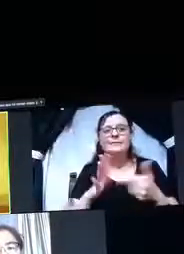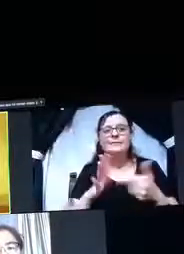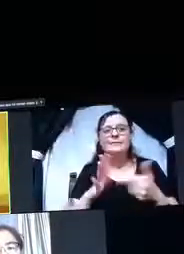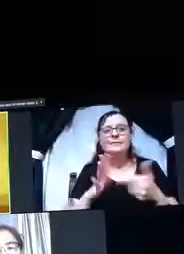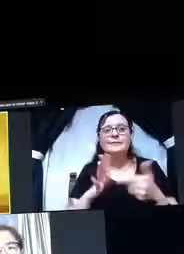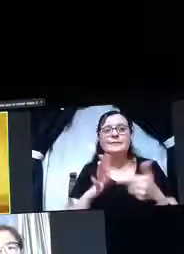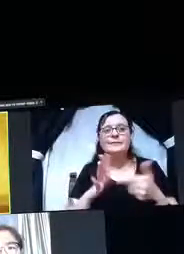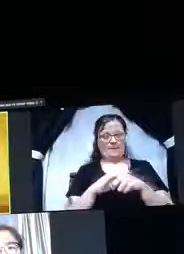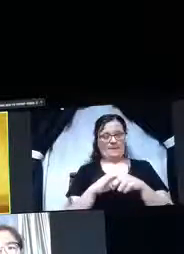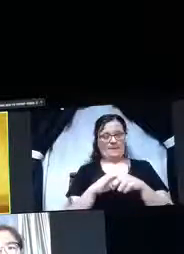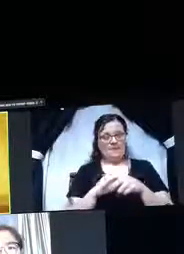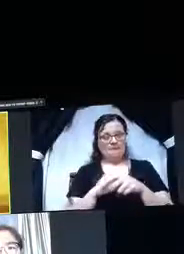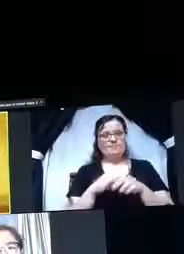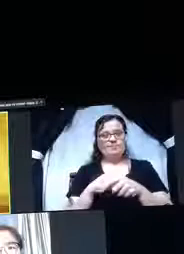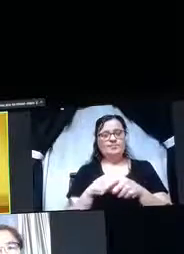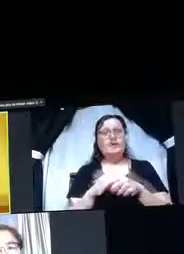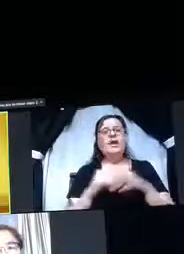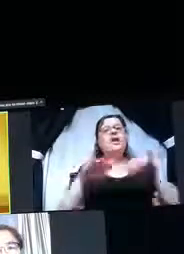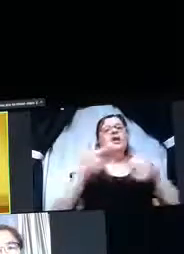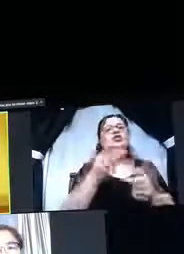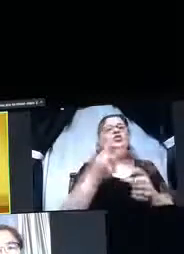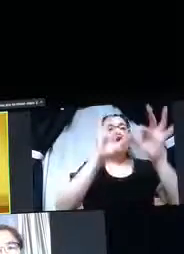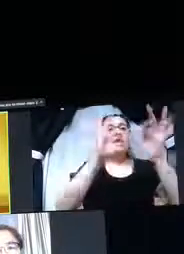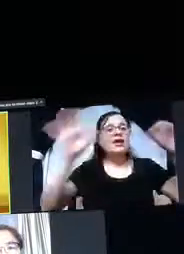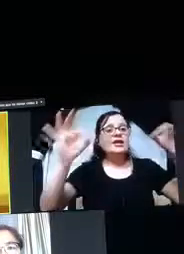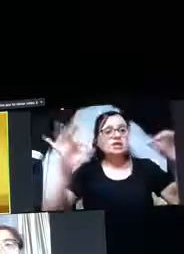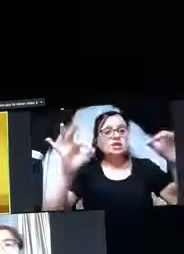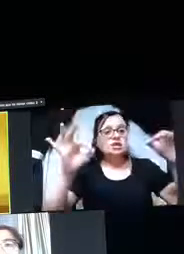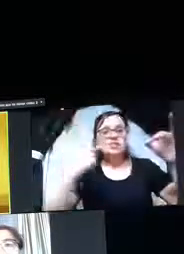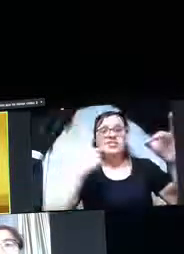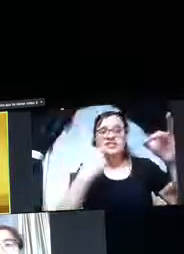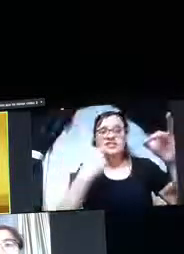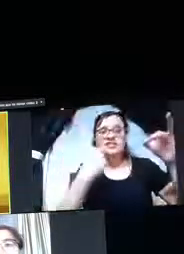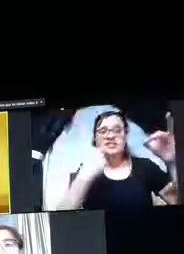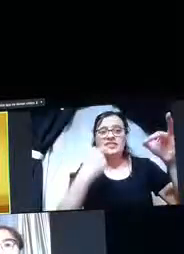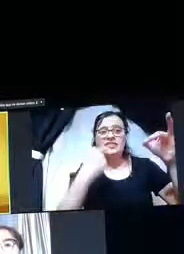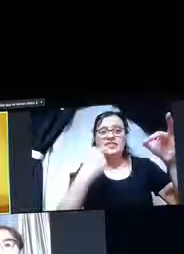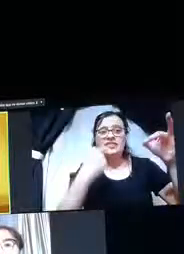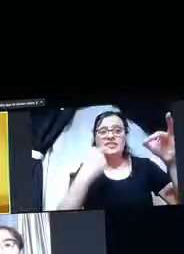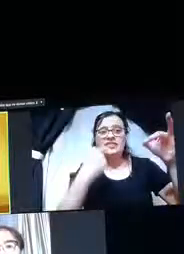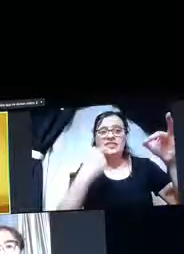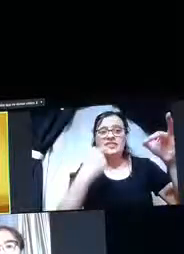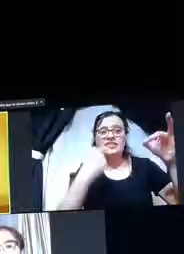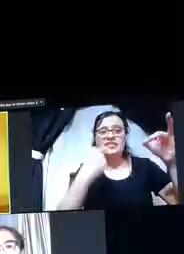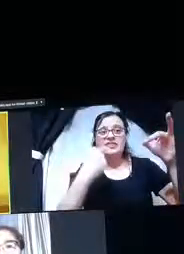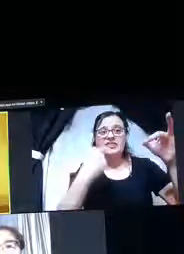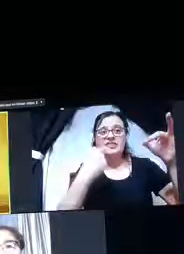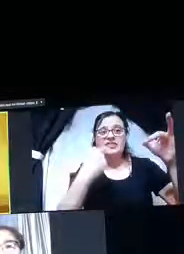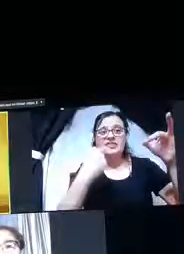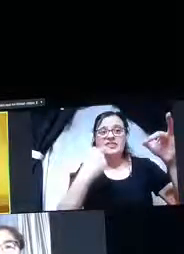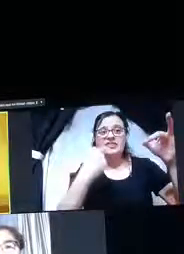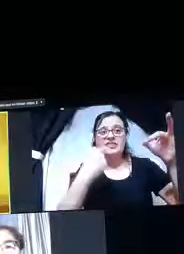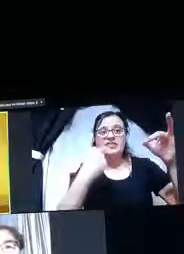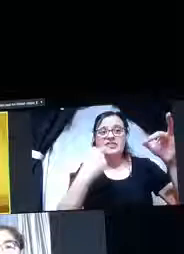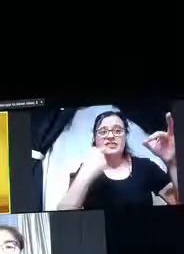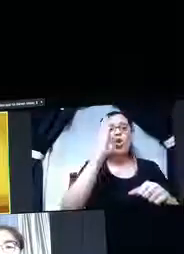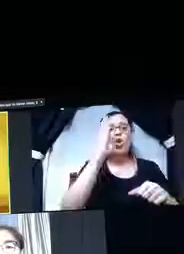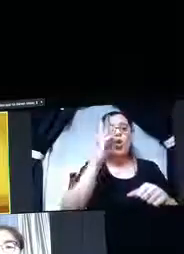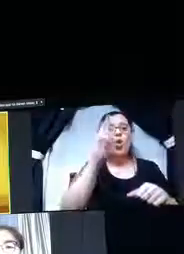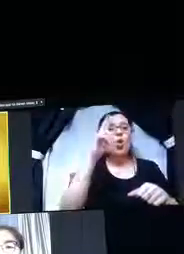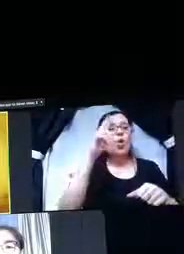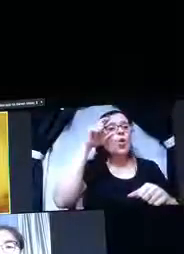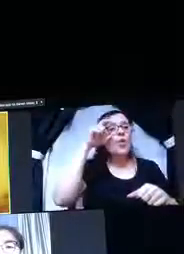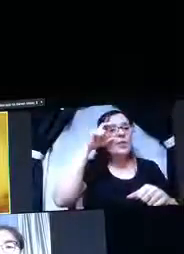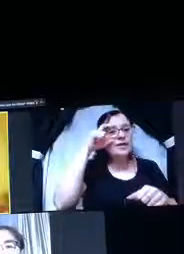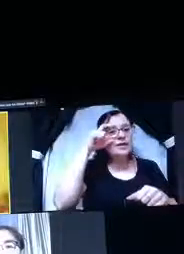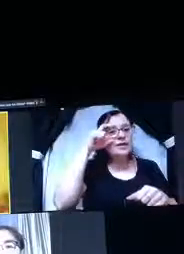que es un tema muy dificultoso en la población con hipoacusia o con sordera,